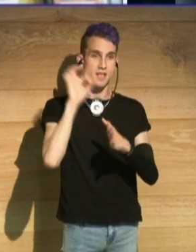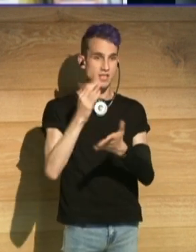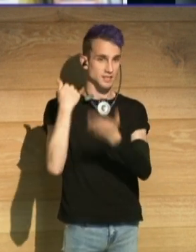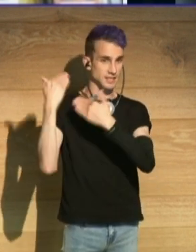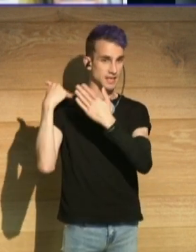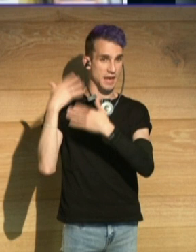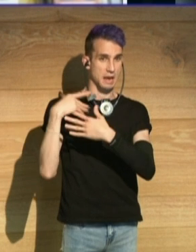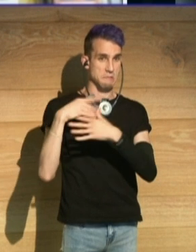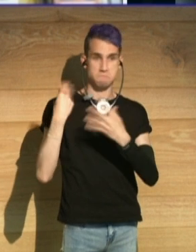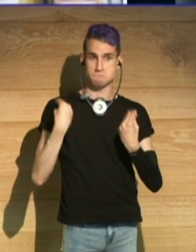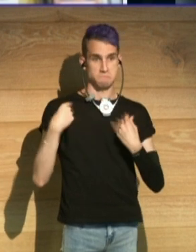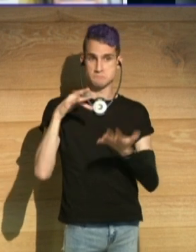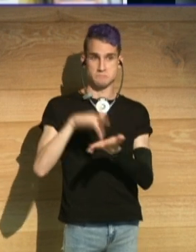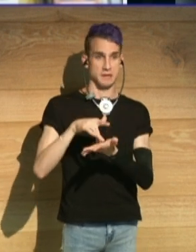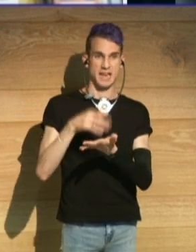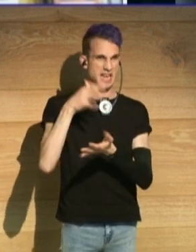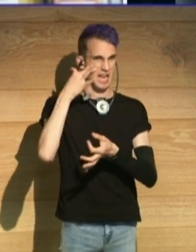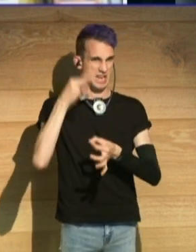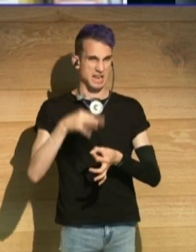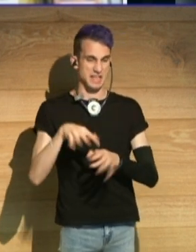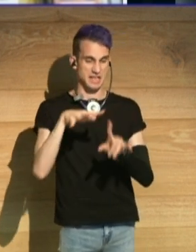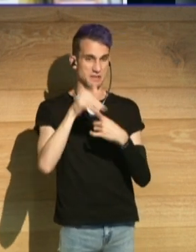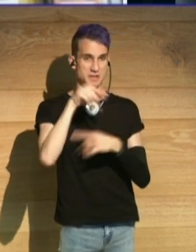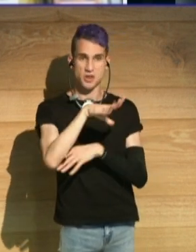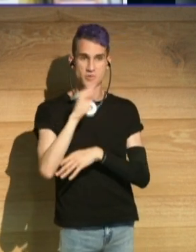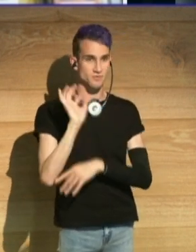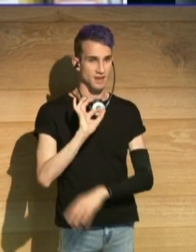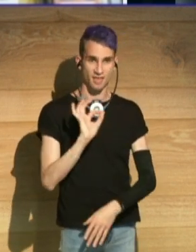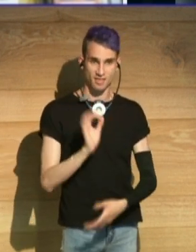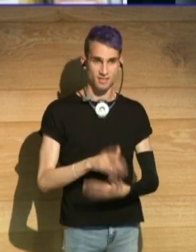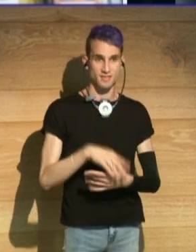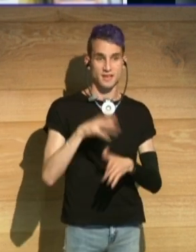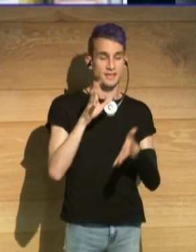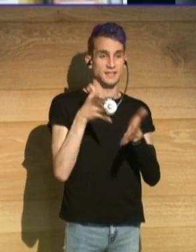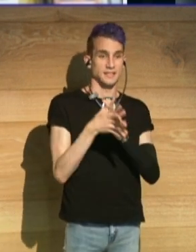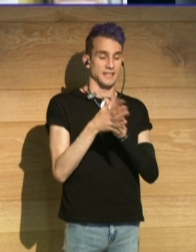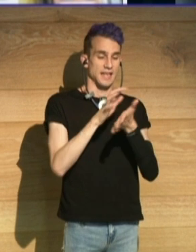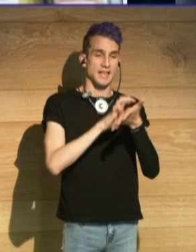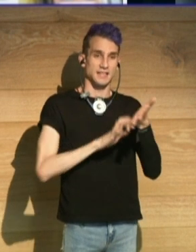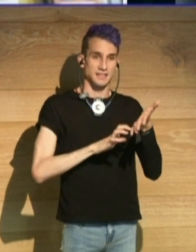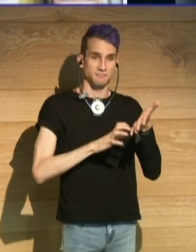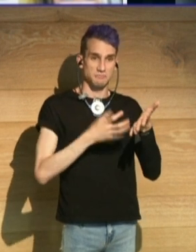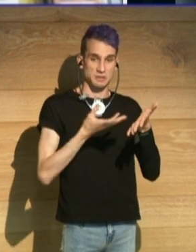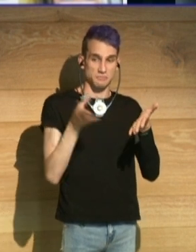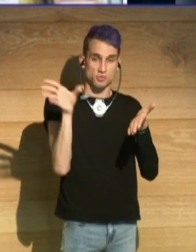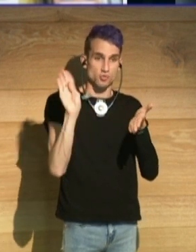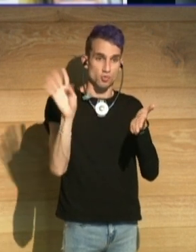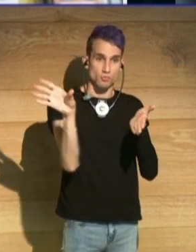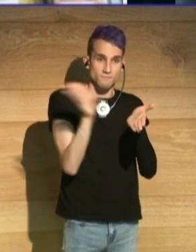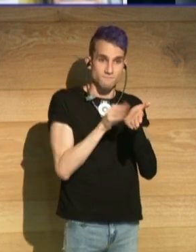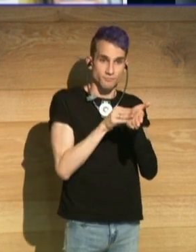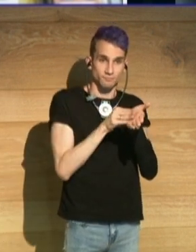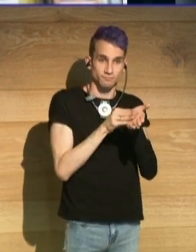no entendían realmente lo que le estaba pasando. Son documentos, fragmentos de vida que casi siempre